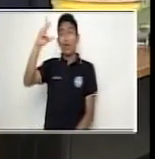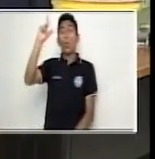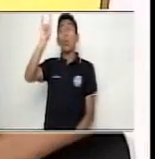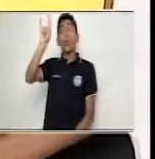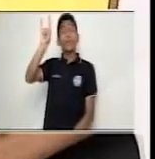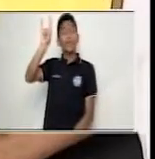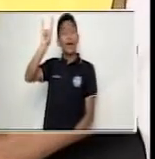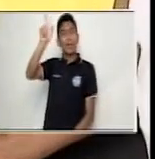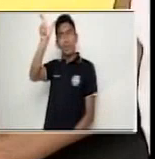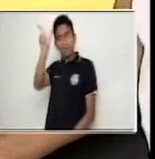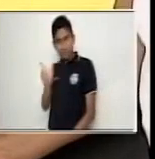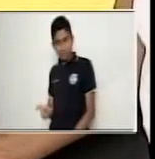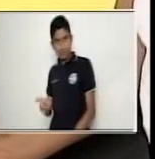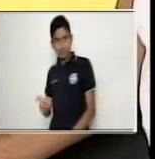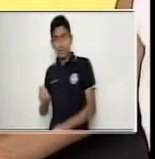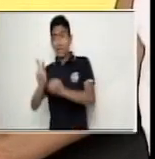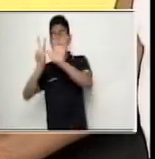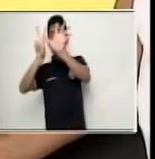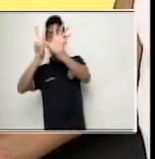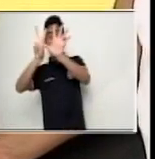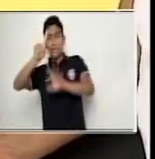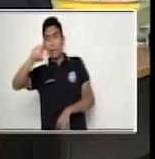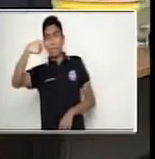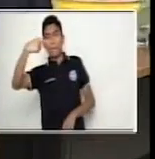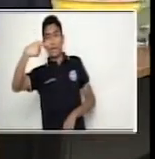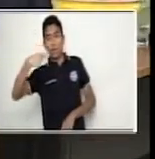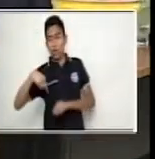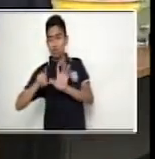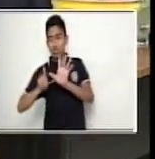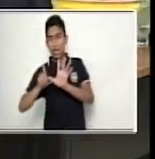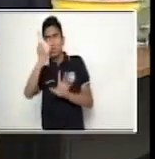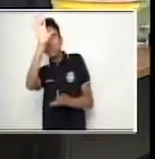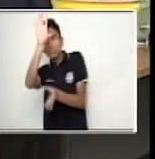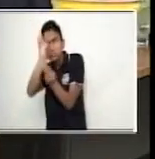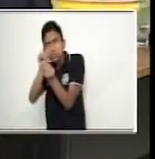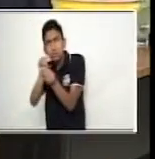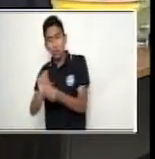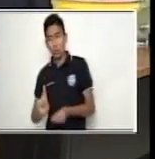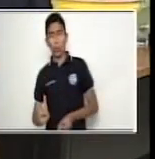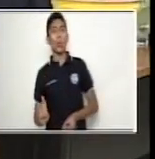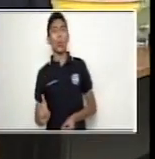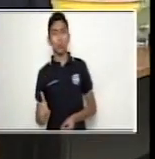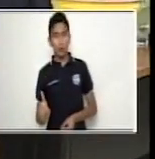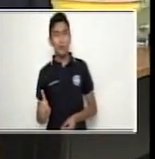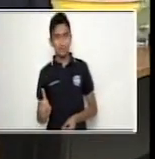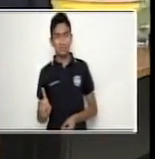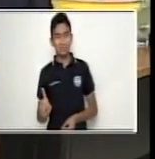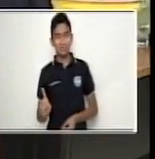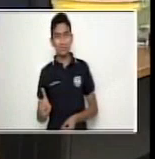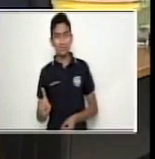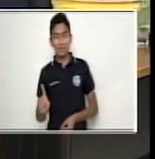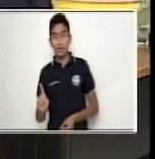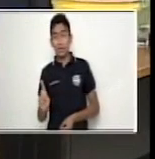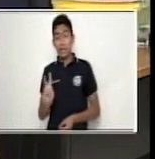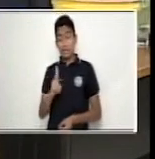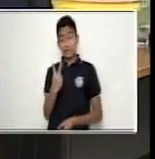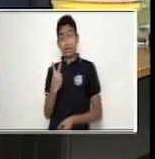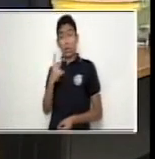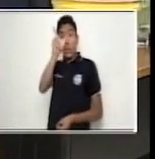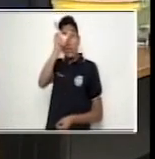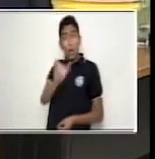unidades la primera operación que realizamos. Vamos con la siguiente. Tenemos el número